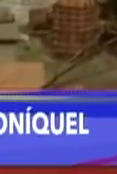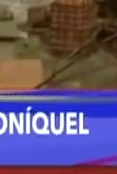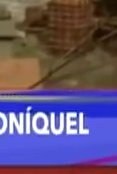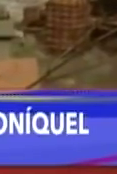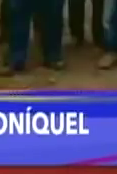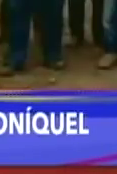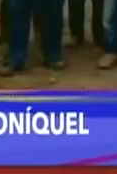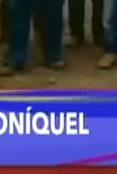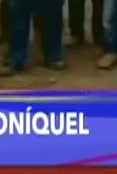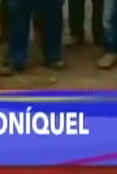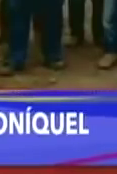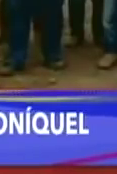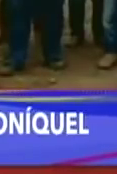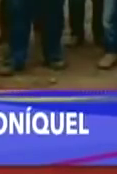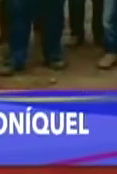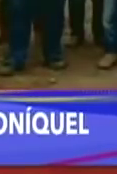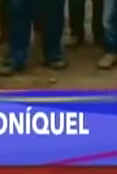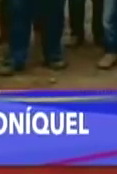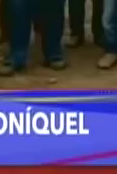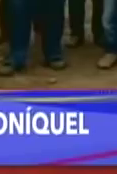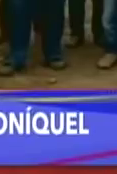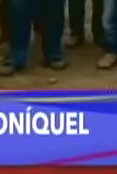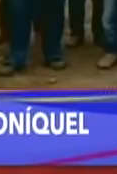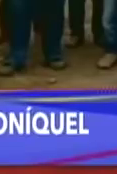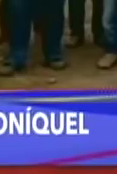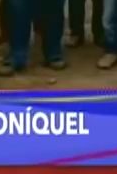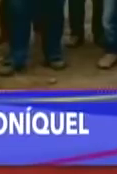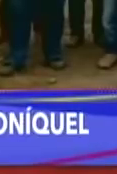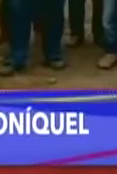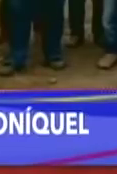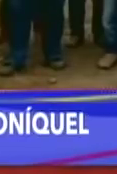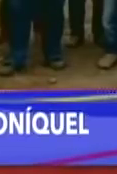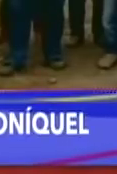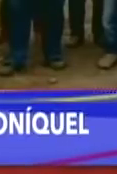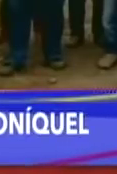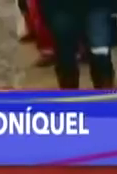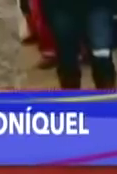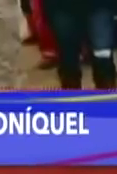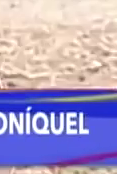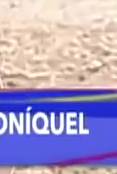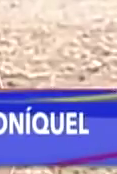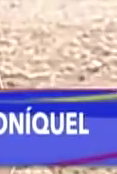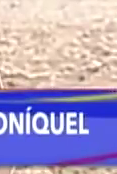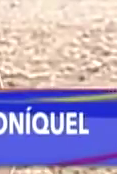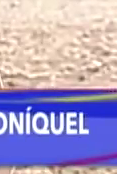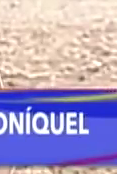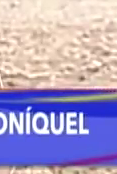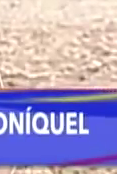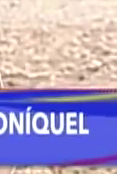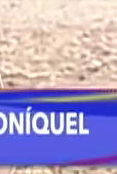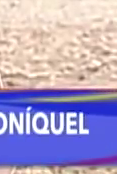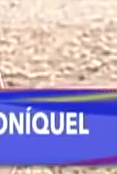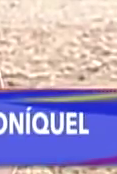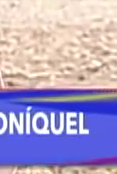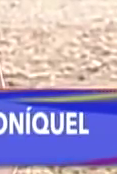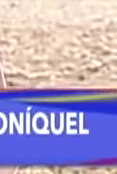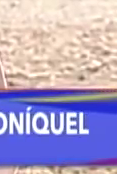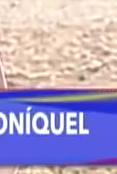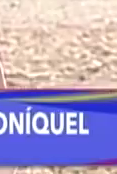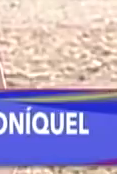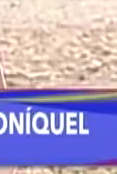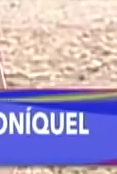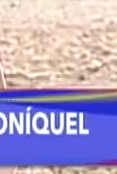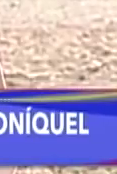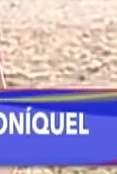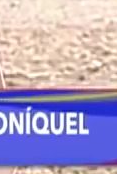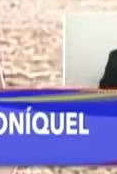muy contentos y muy agradecidos de esta alianza entre Holanda y Venezuela para Loma de Níquel. Excelente, un